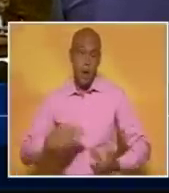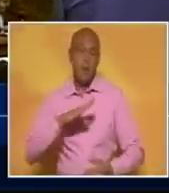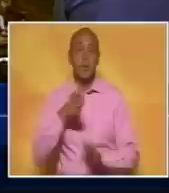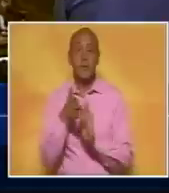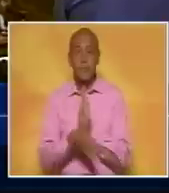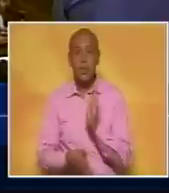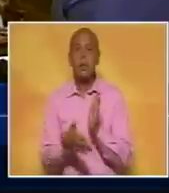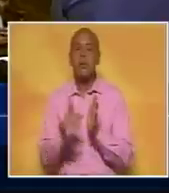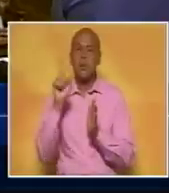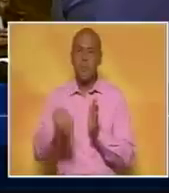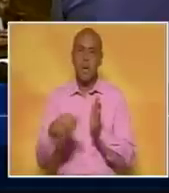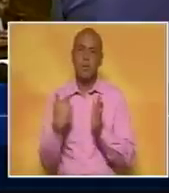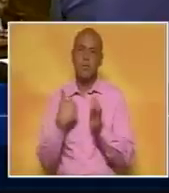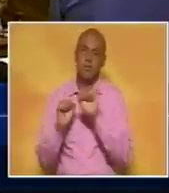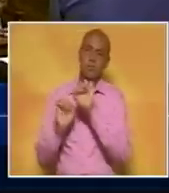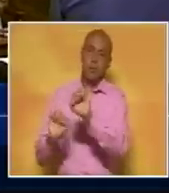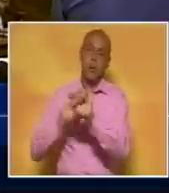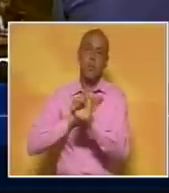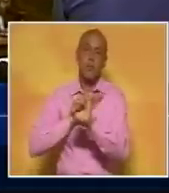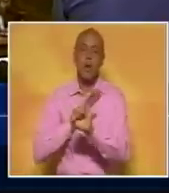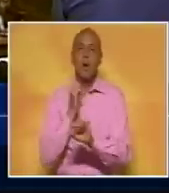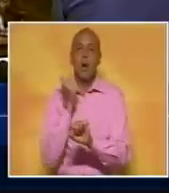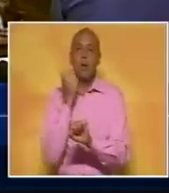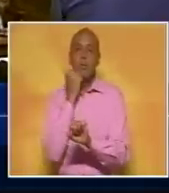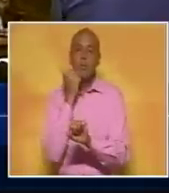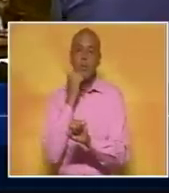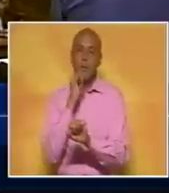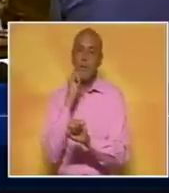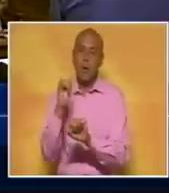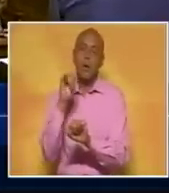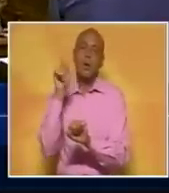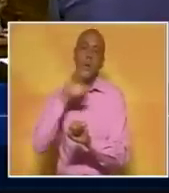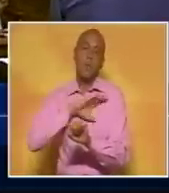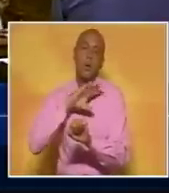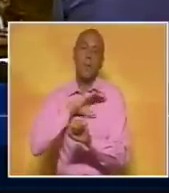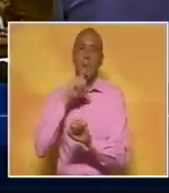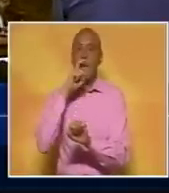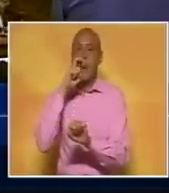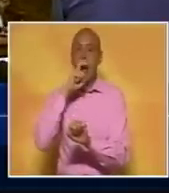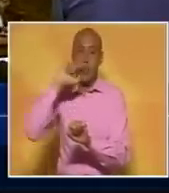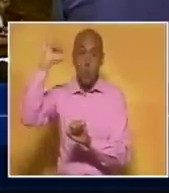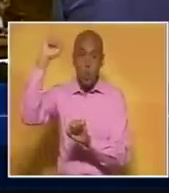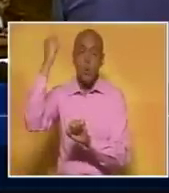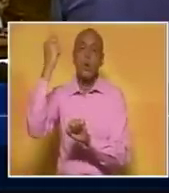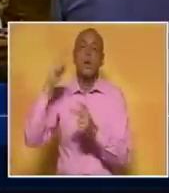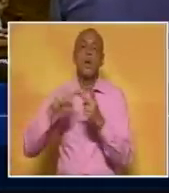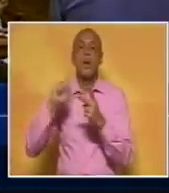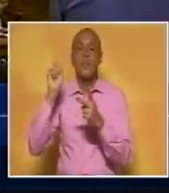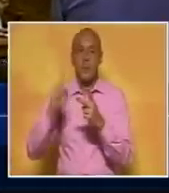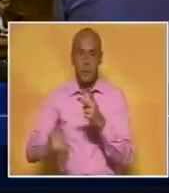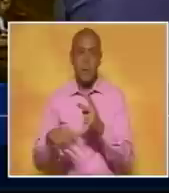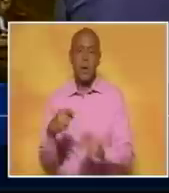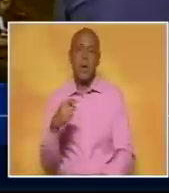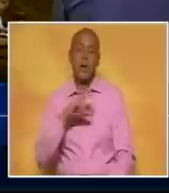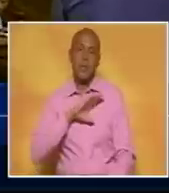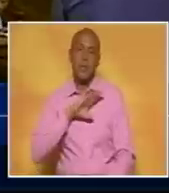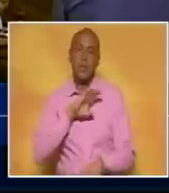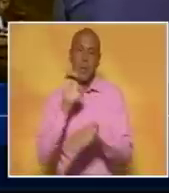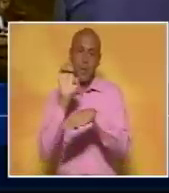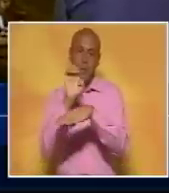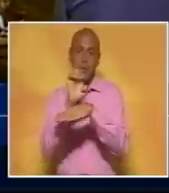denuncias que se han realizado desde ese país contra el presidente Nicolás Maduro y contra el expresidente de